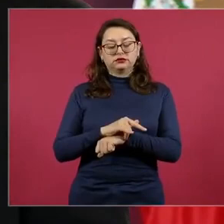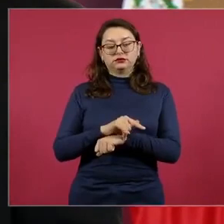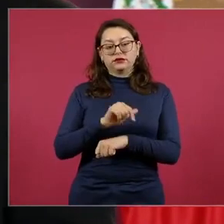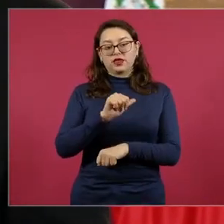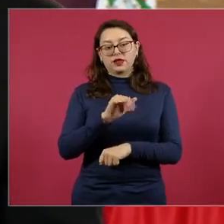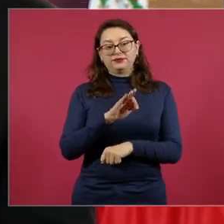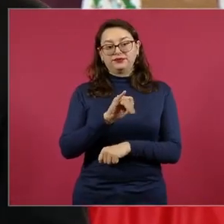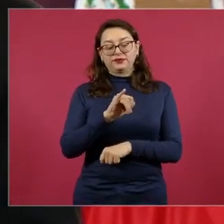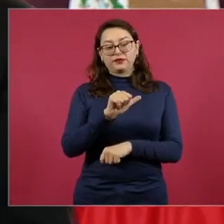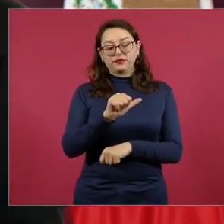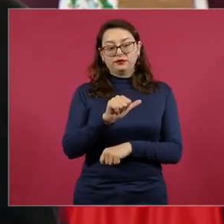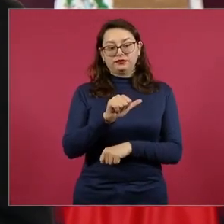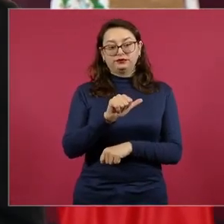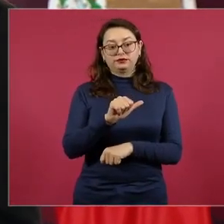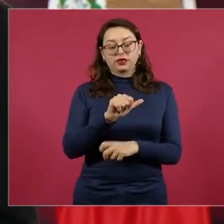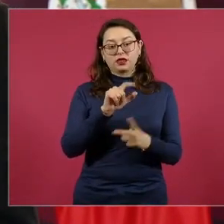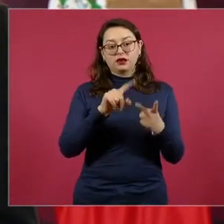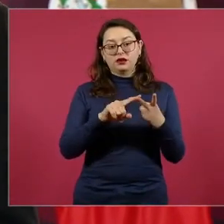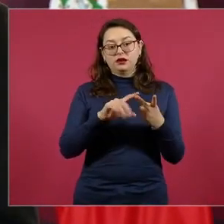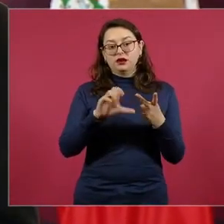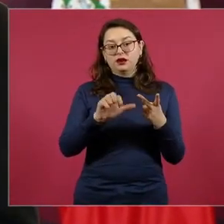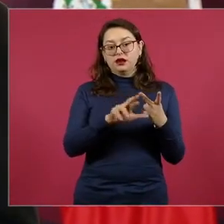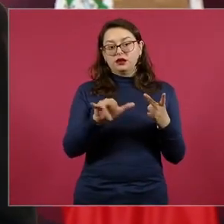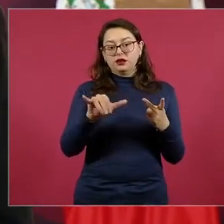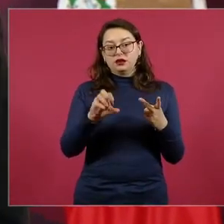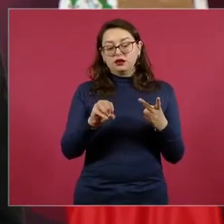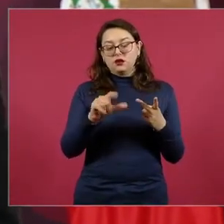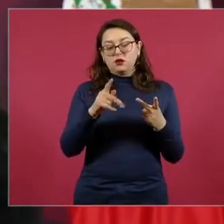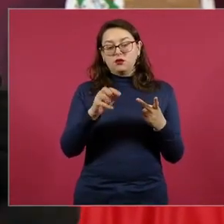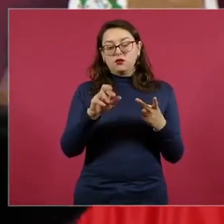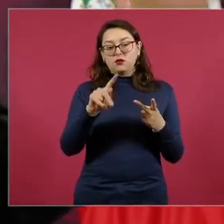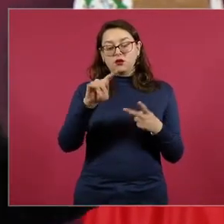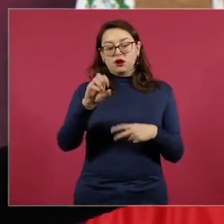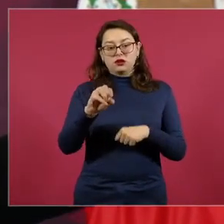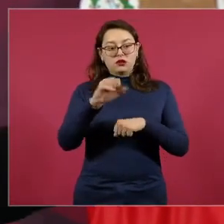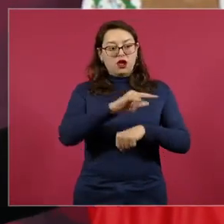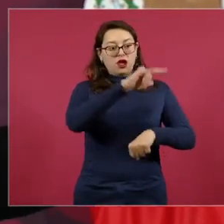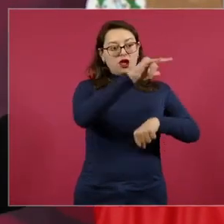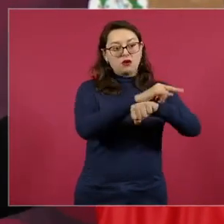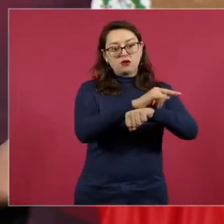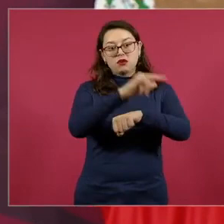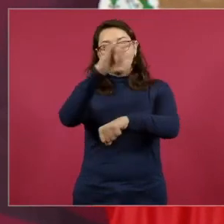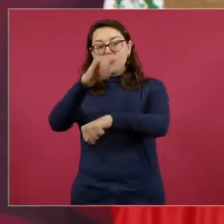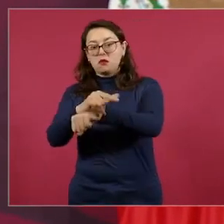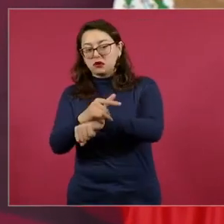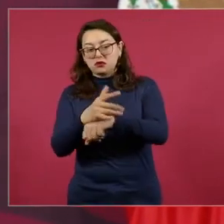Felipe Ángeles o Carrillo Puerto, pues los cobran en